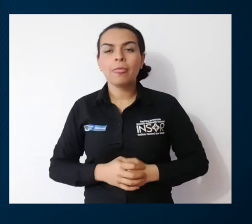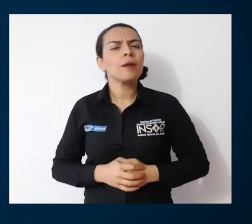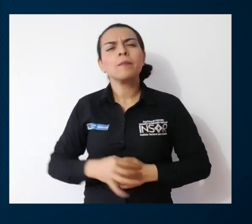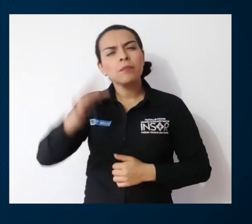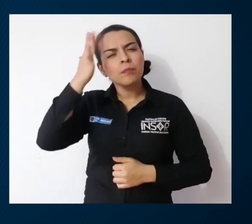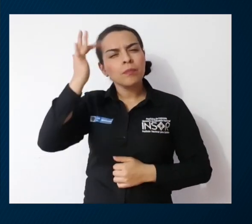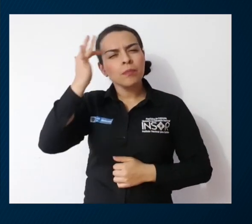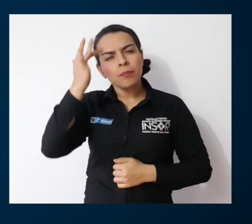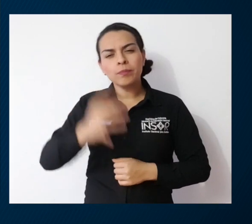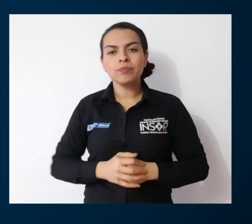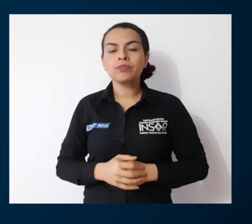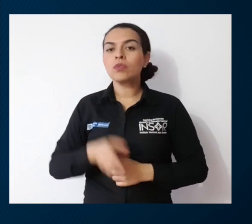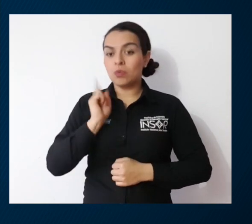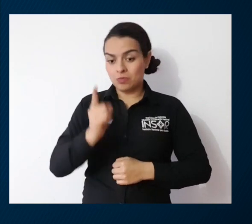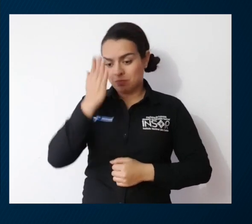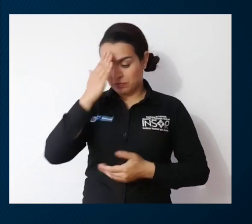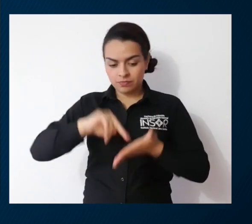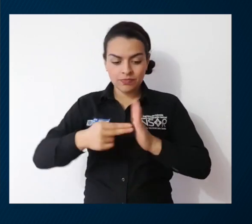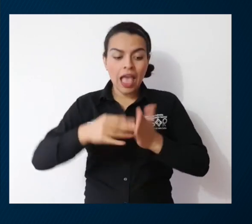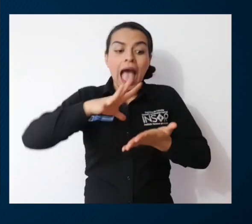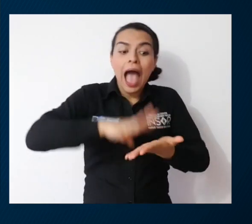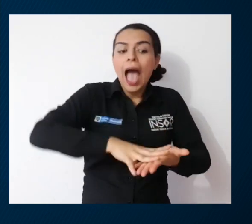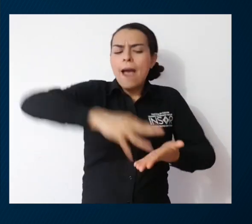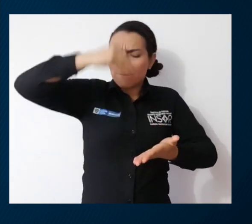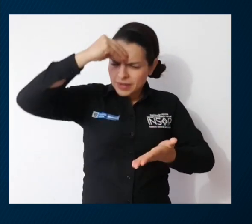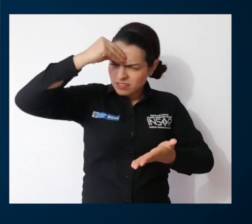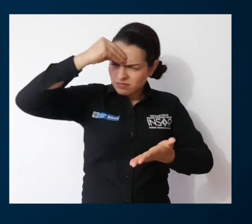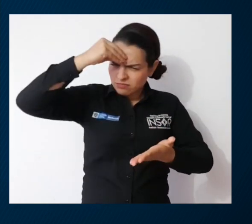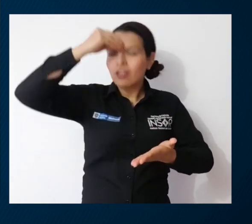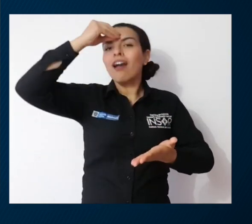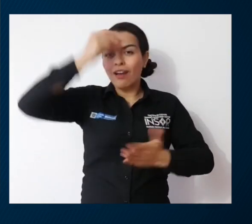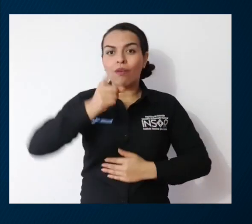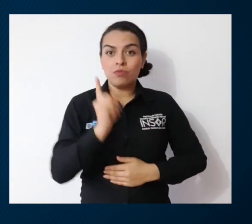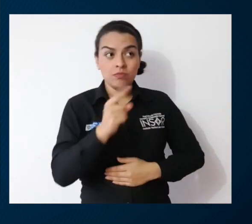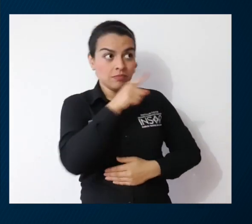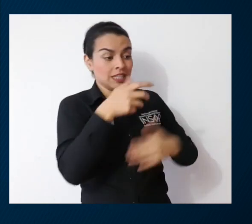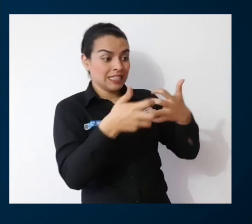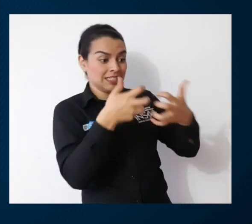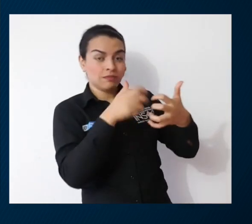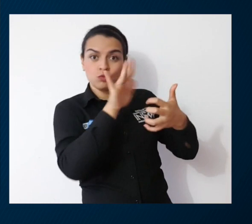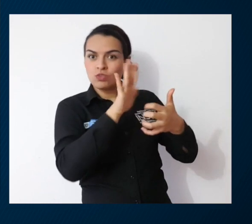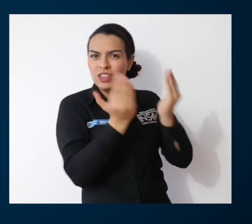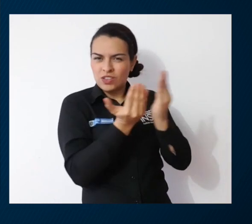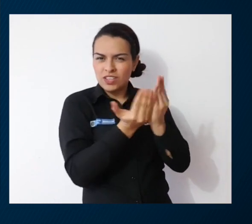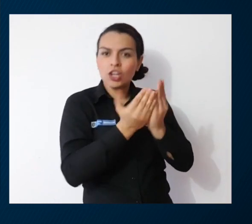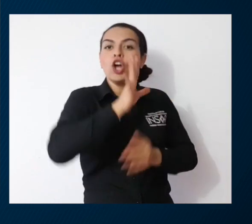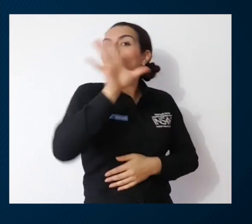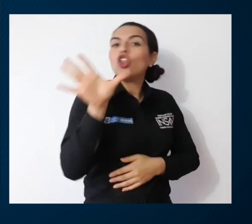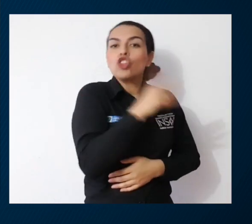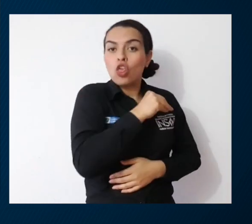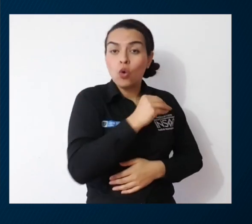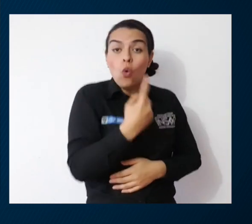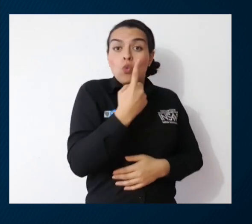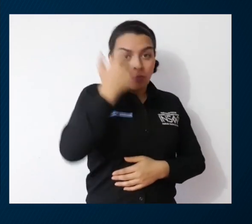¿por qué es un aprendizaje significativo? Porque el sistema educativo nos ha hecho creer, y cuando hablo del sistema educativo me refiero a todos los actores, no solo a los